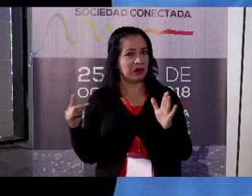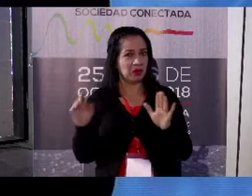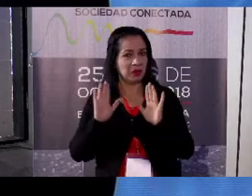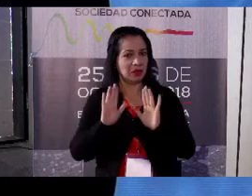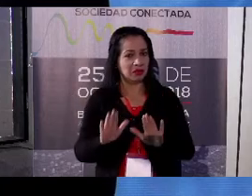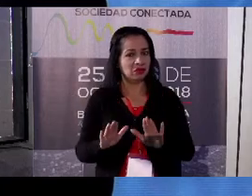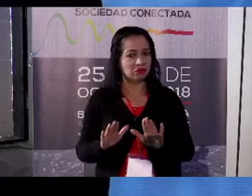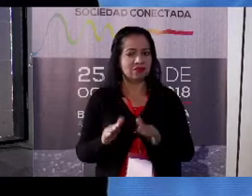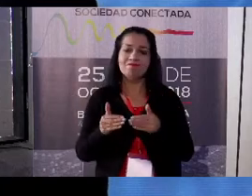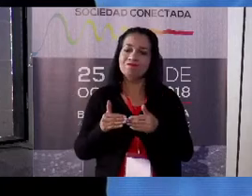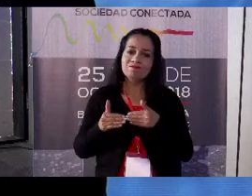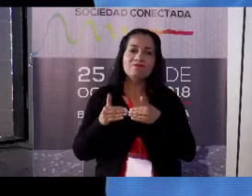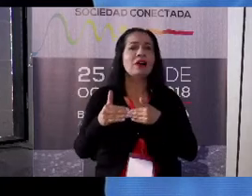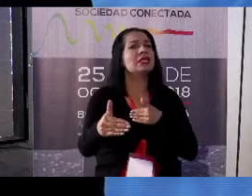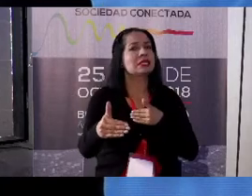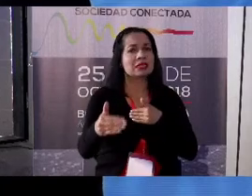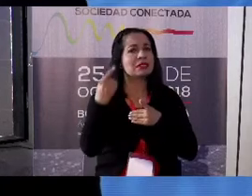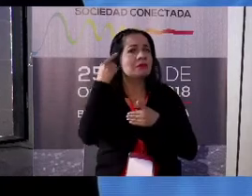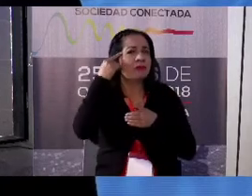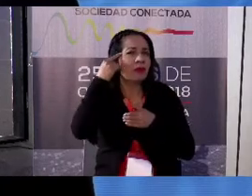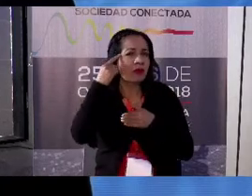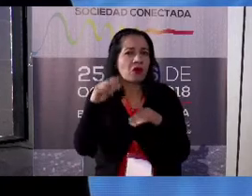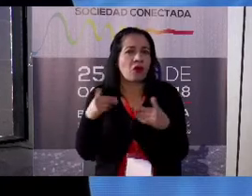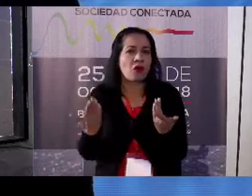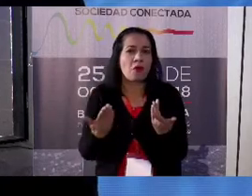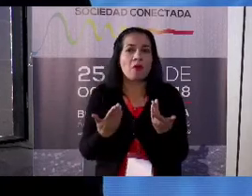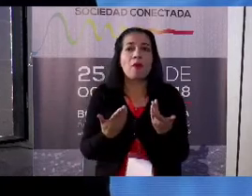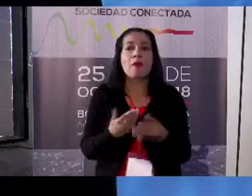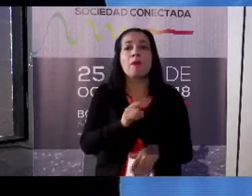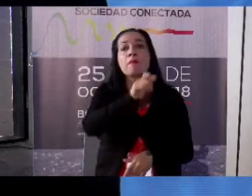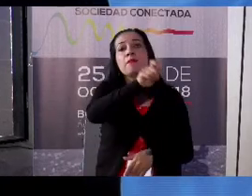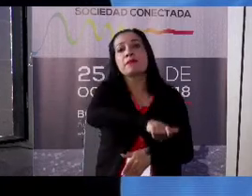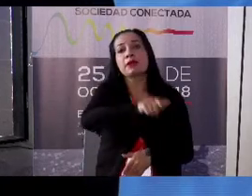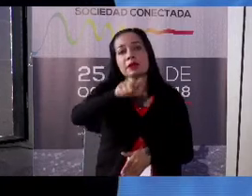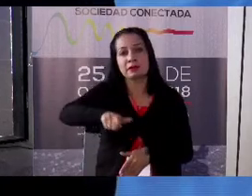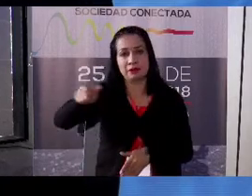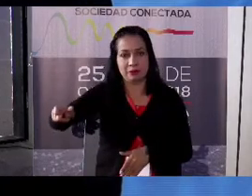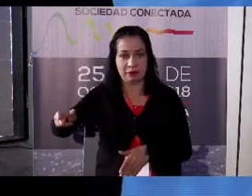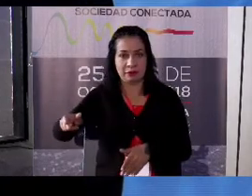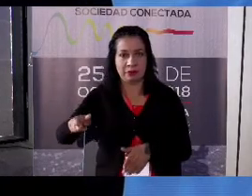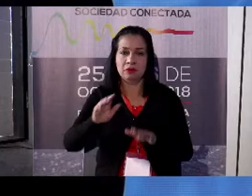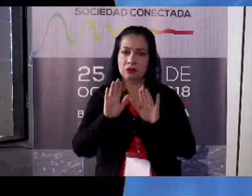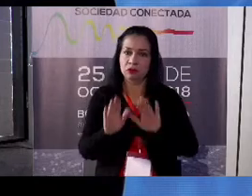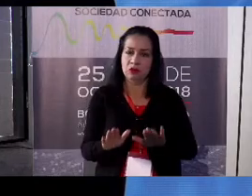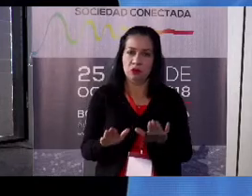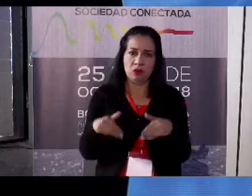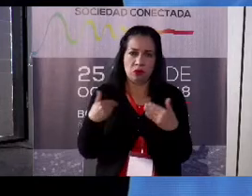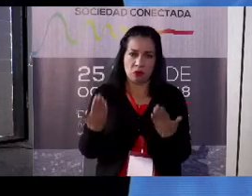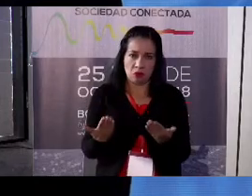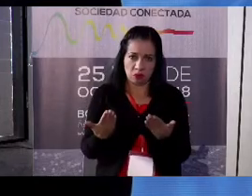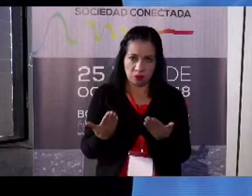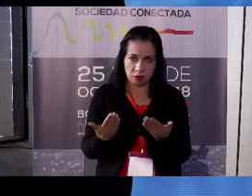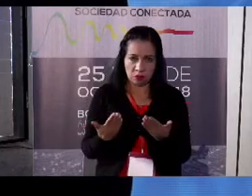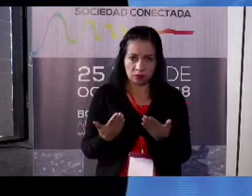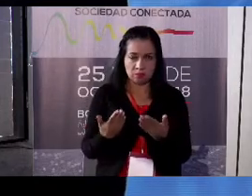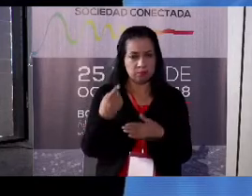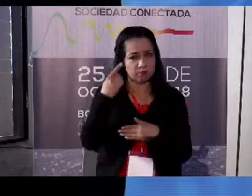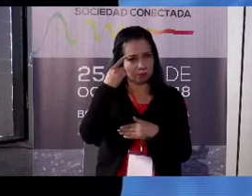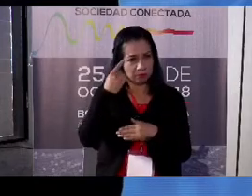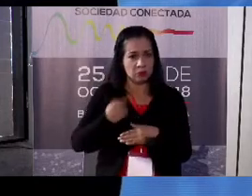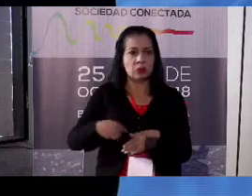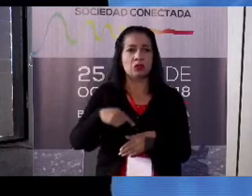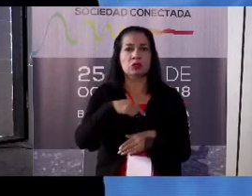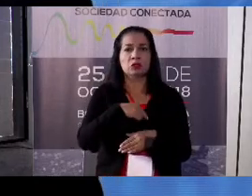nosotros debemos de pensar en personas cómo vamos a preparar